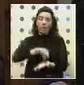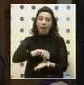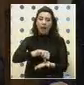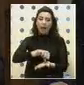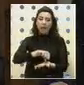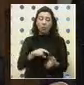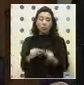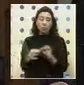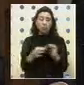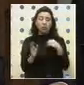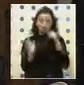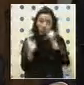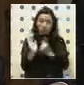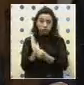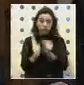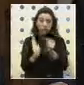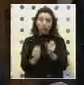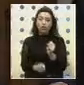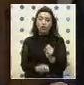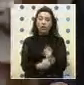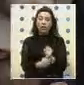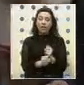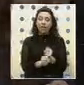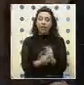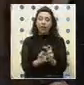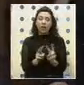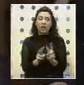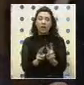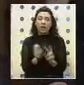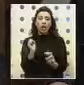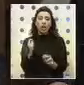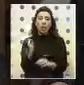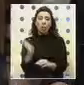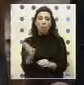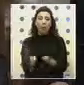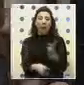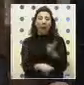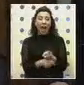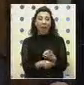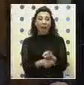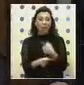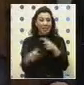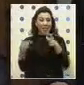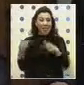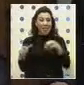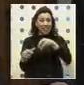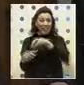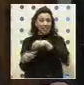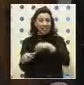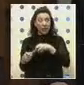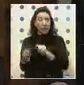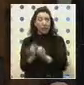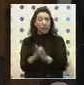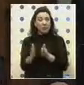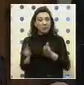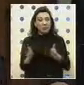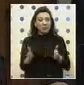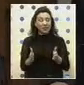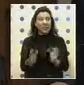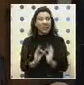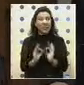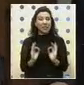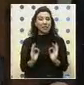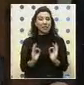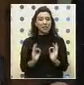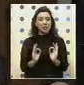Por eso quiero reconocer el trabajo que realizan los clubes de adultos mayores de mi distrito, sus uniones comunales, en especial